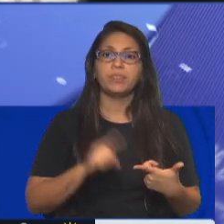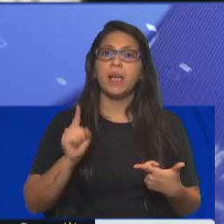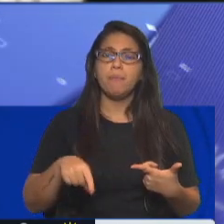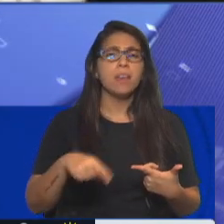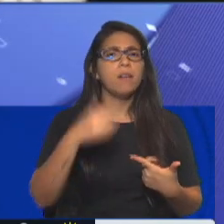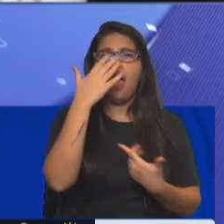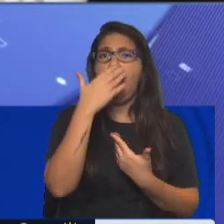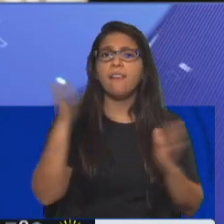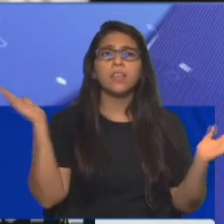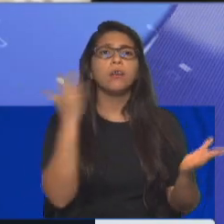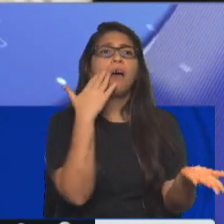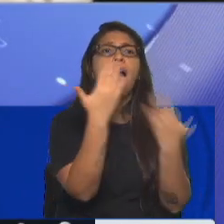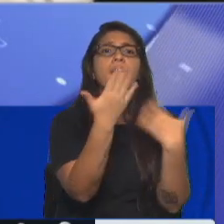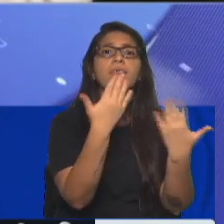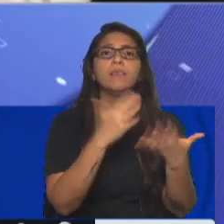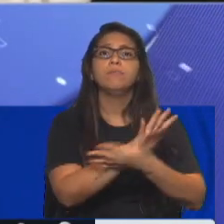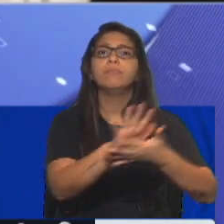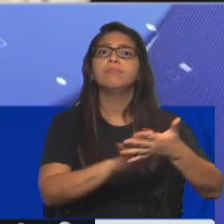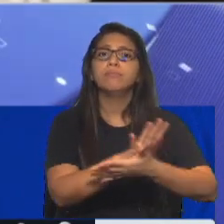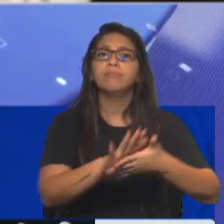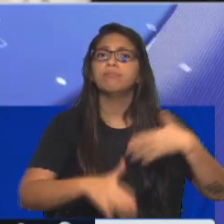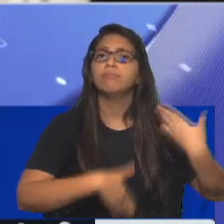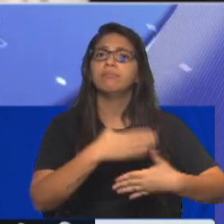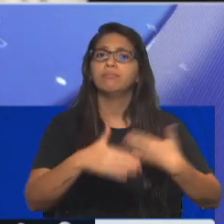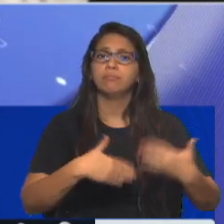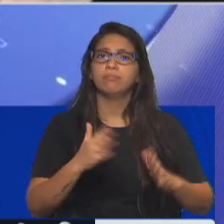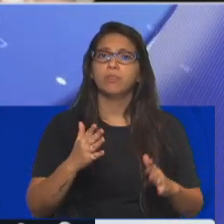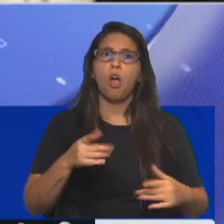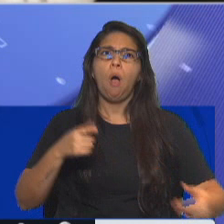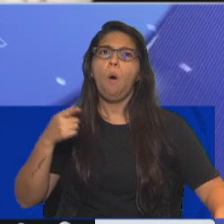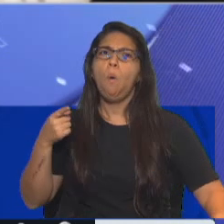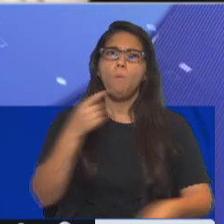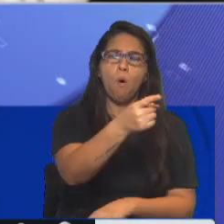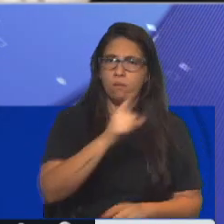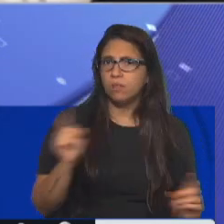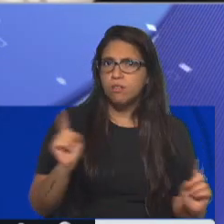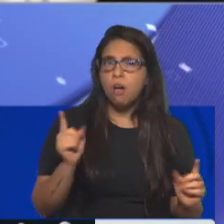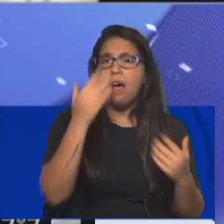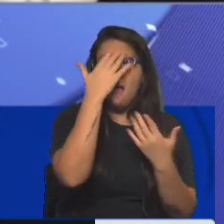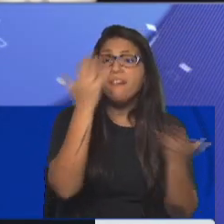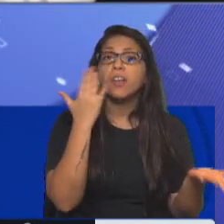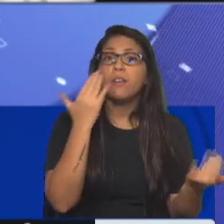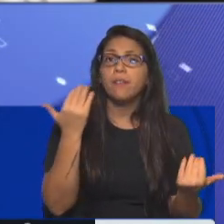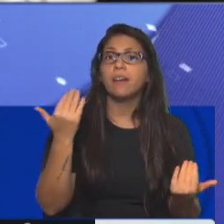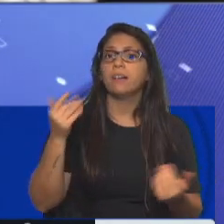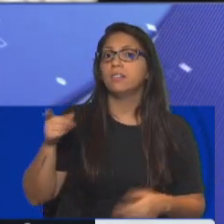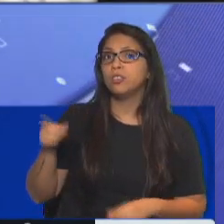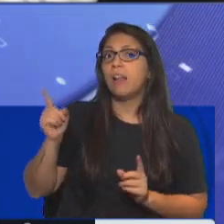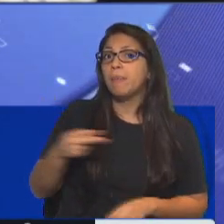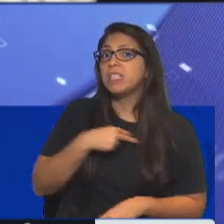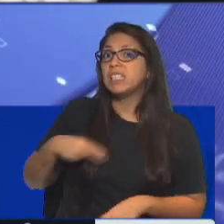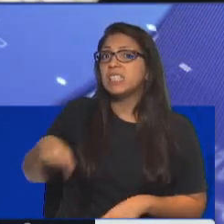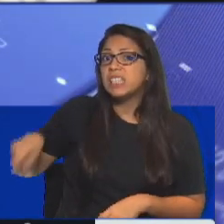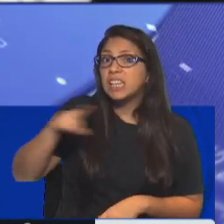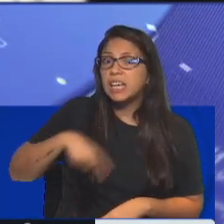para la negociación. Y además, creo que China también no